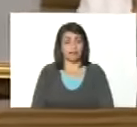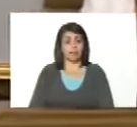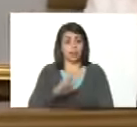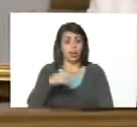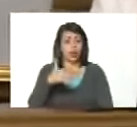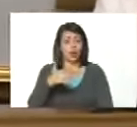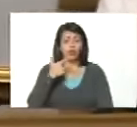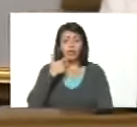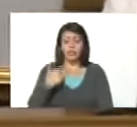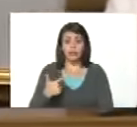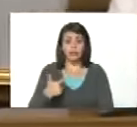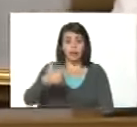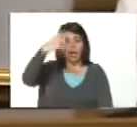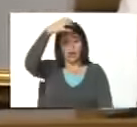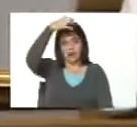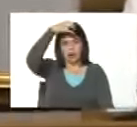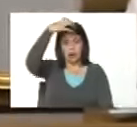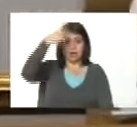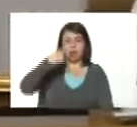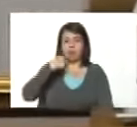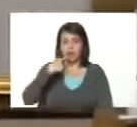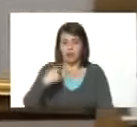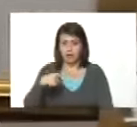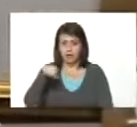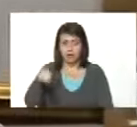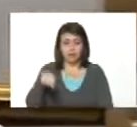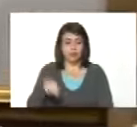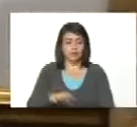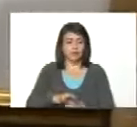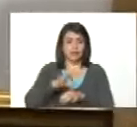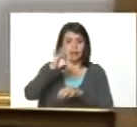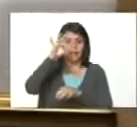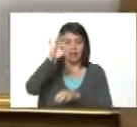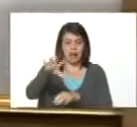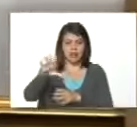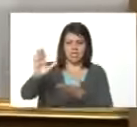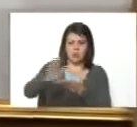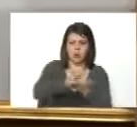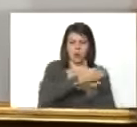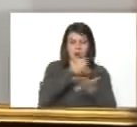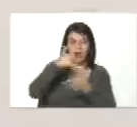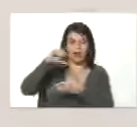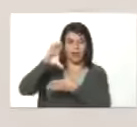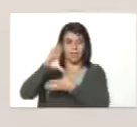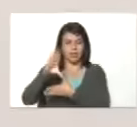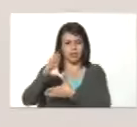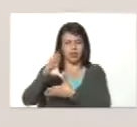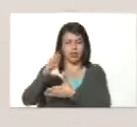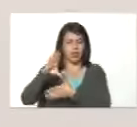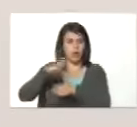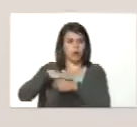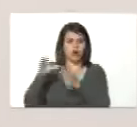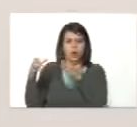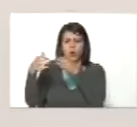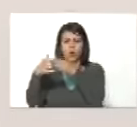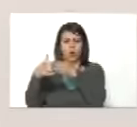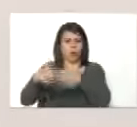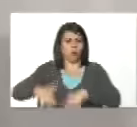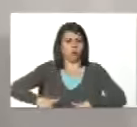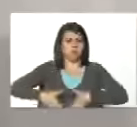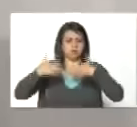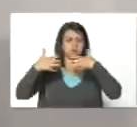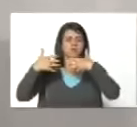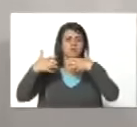Cuando le recriminaron, cuando el rey le dijo, te dejaste quitar América por un puñado de salvajes.